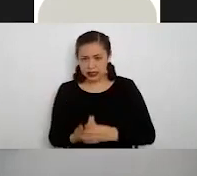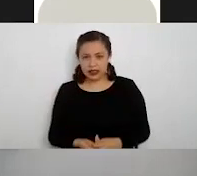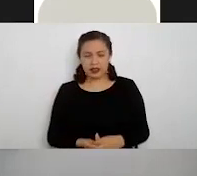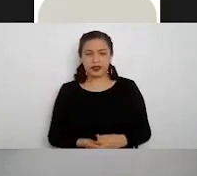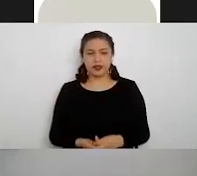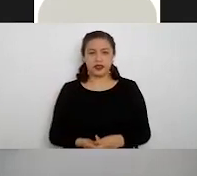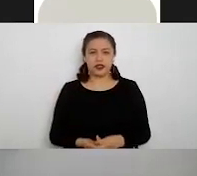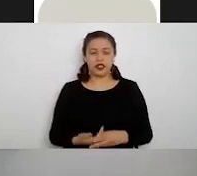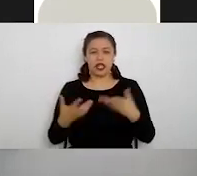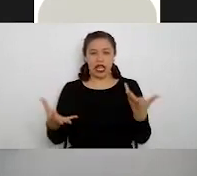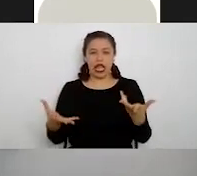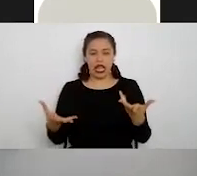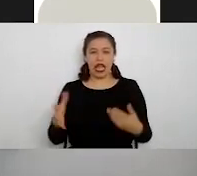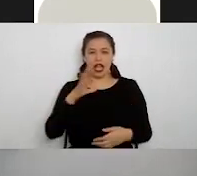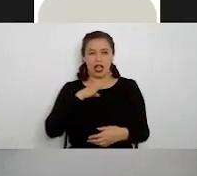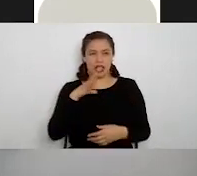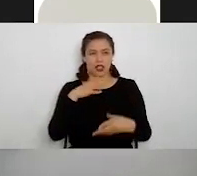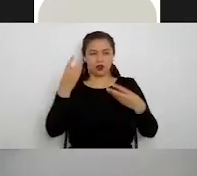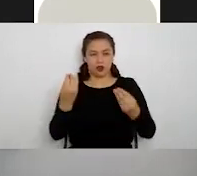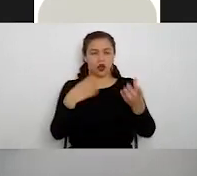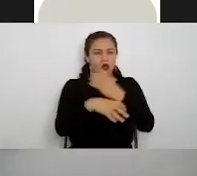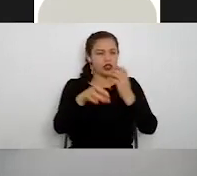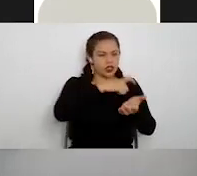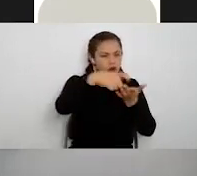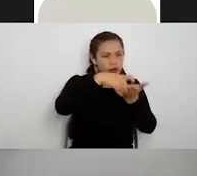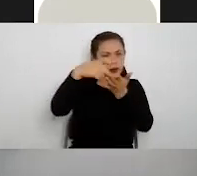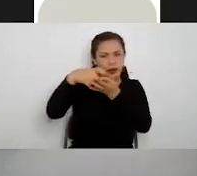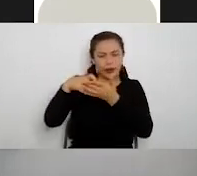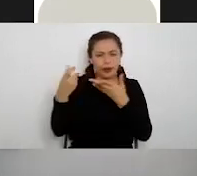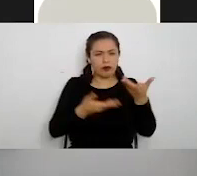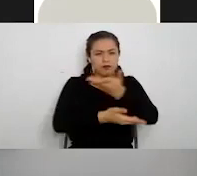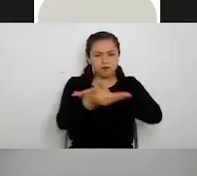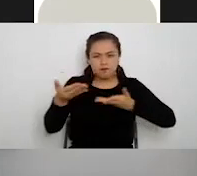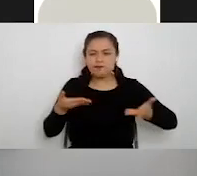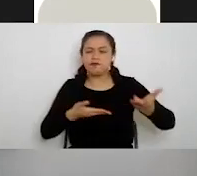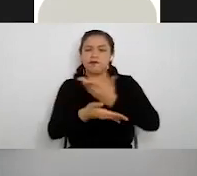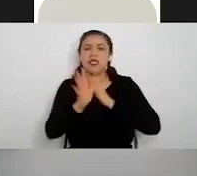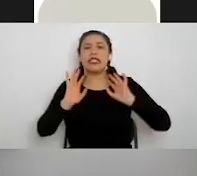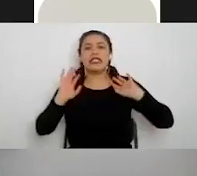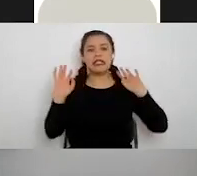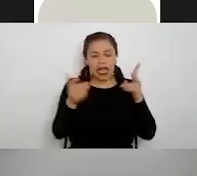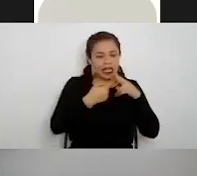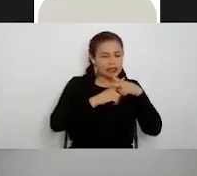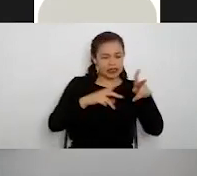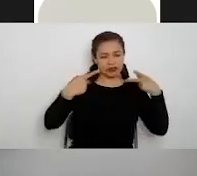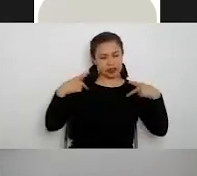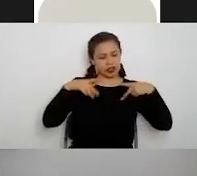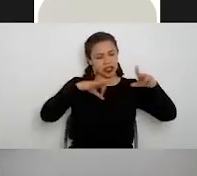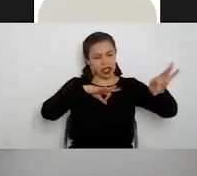tal dinámica sobre el consumo, que cuando se abrió y empezó la gente a